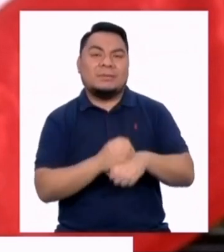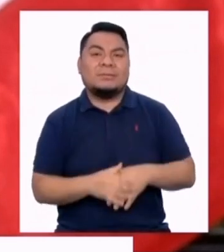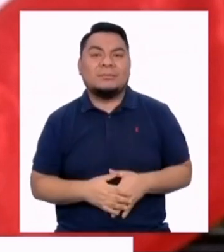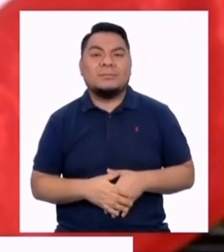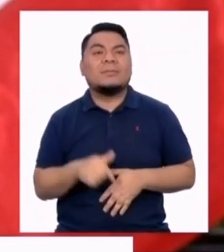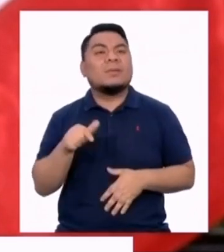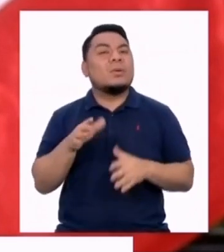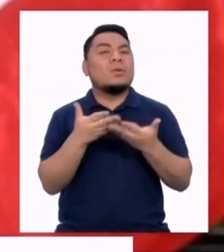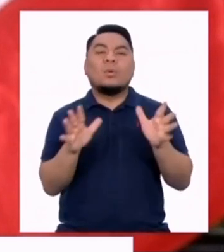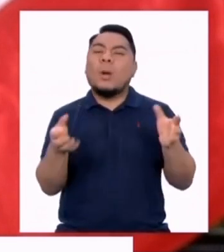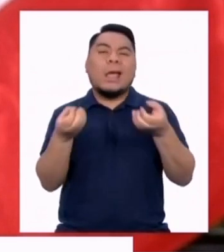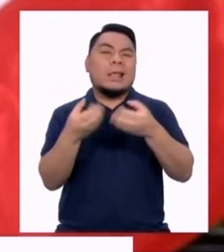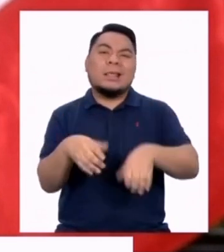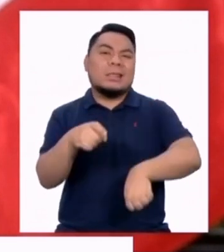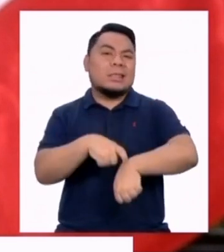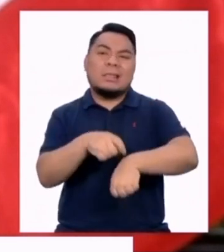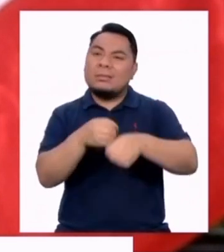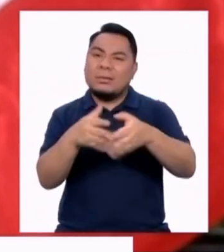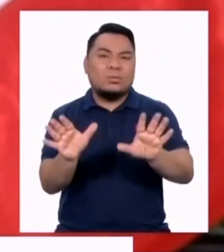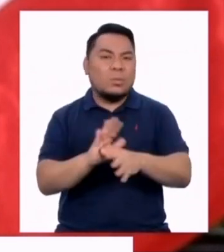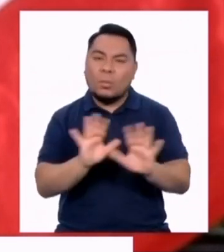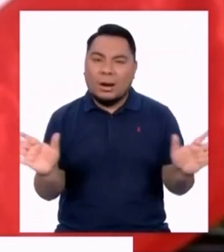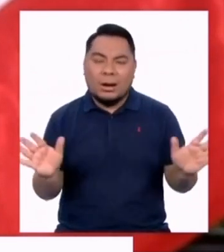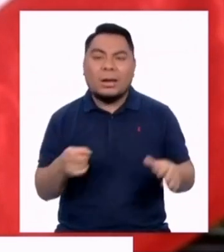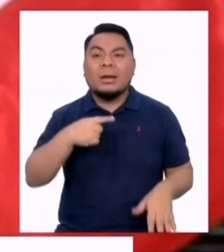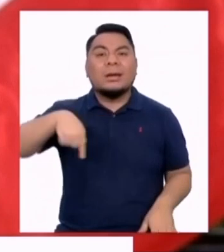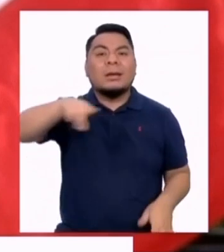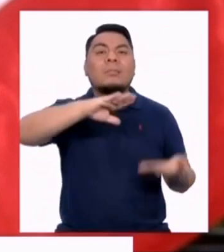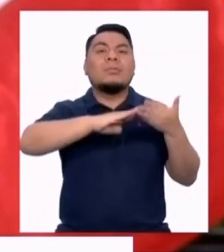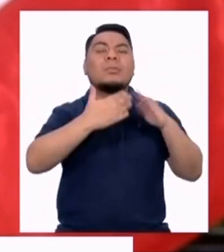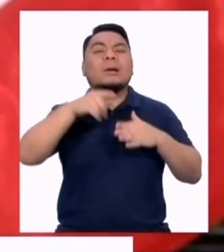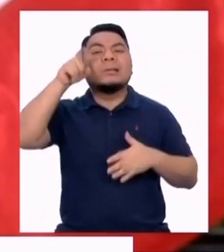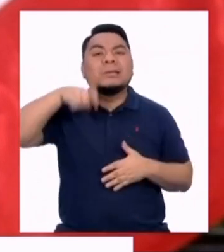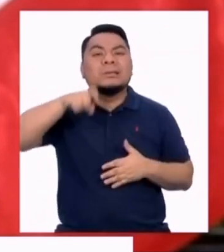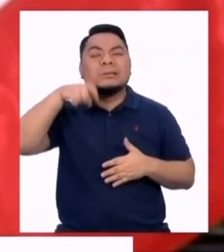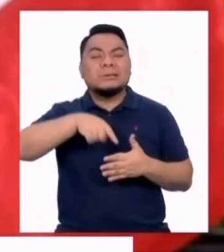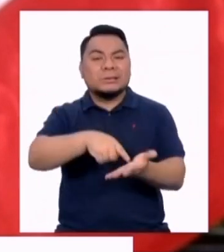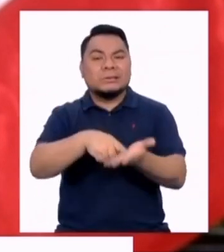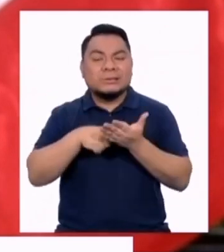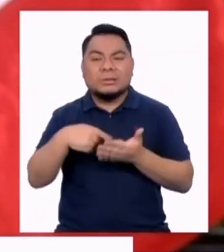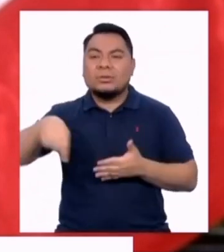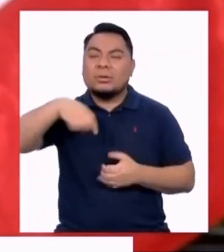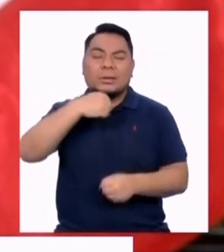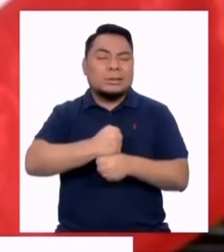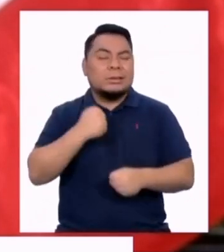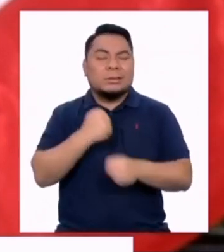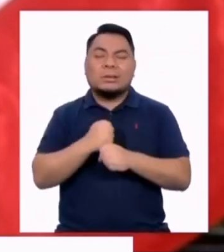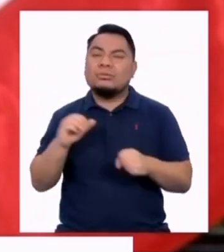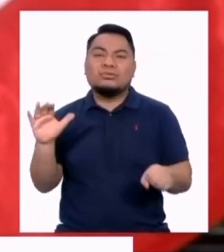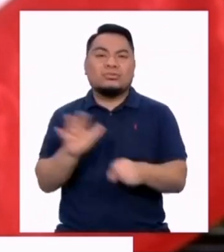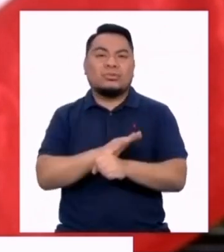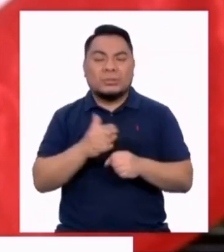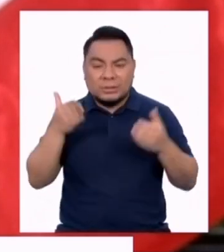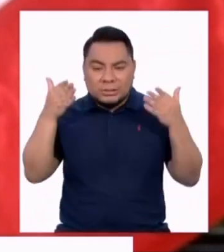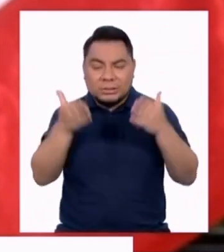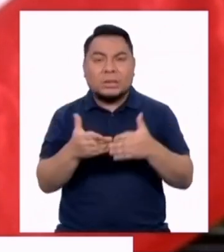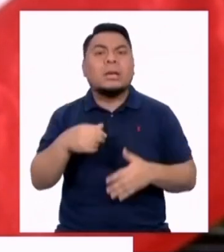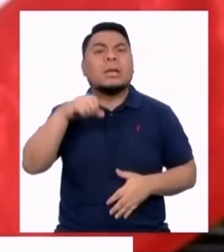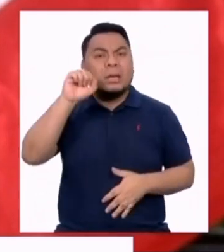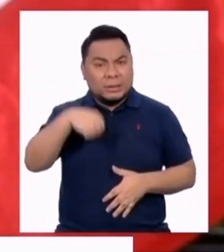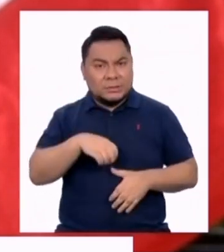nuestra entrega total y así lo haremos con el mismo compromiso de siempre